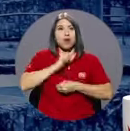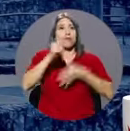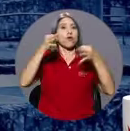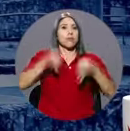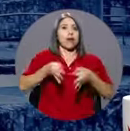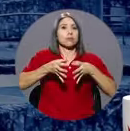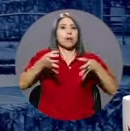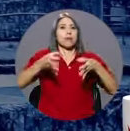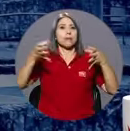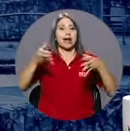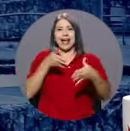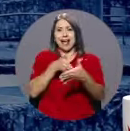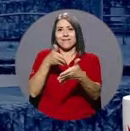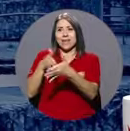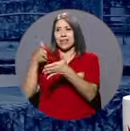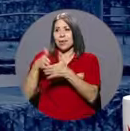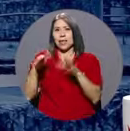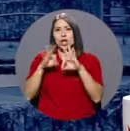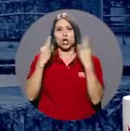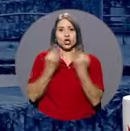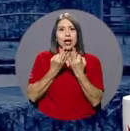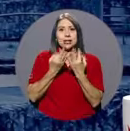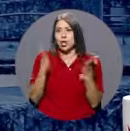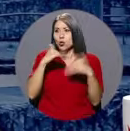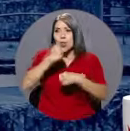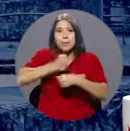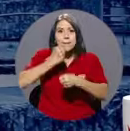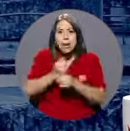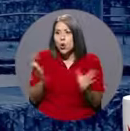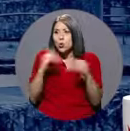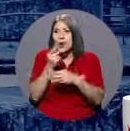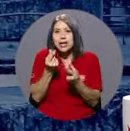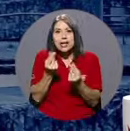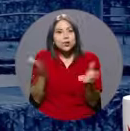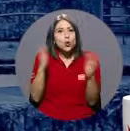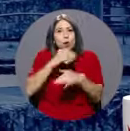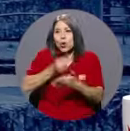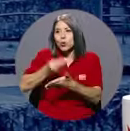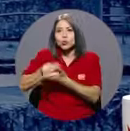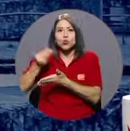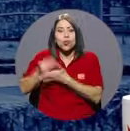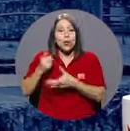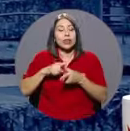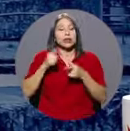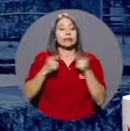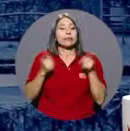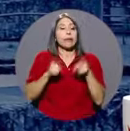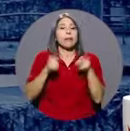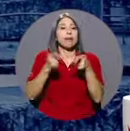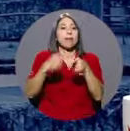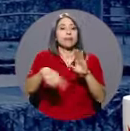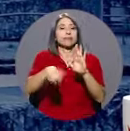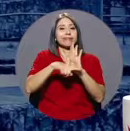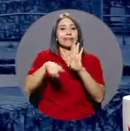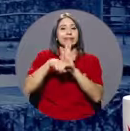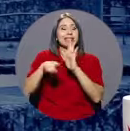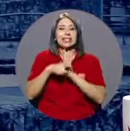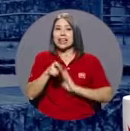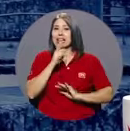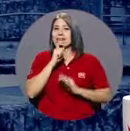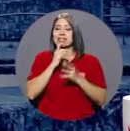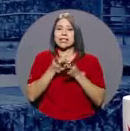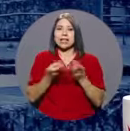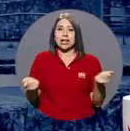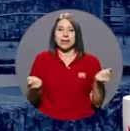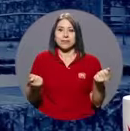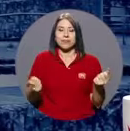una afectación en los hogares, ¿verdad? Si no hay empleo, no hay ingresos, no hay consumo y se genera un círculo que es difícil salir, digamos, un círculo negativo. Y yo creo que eso